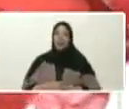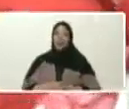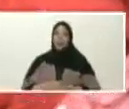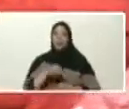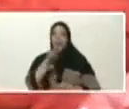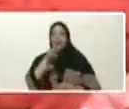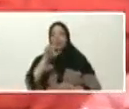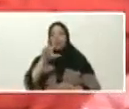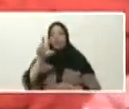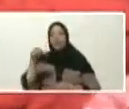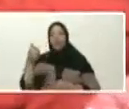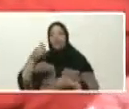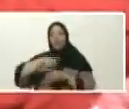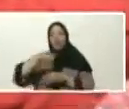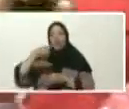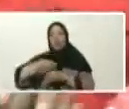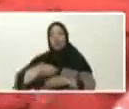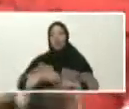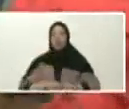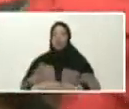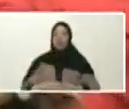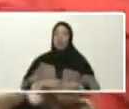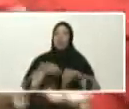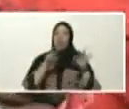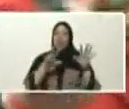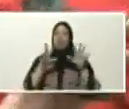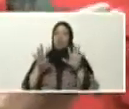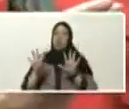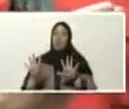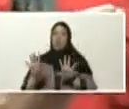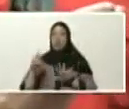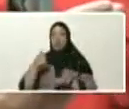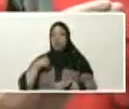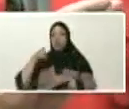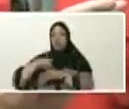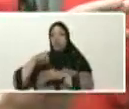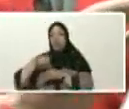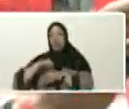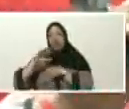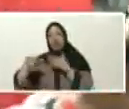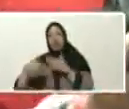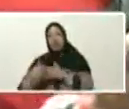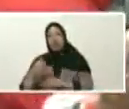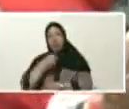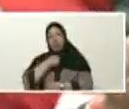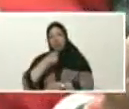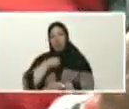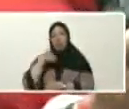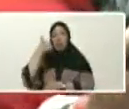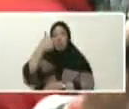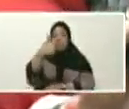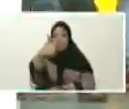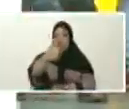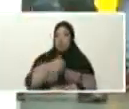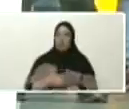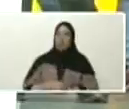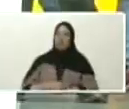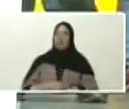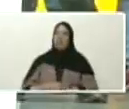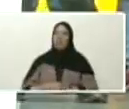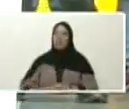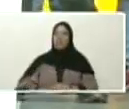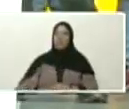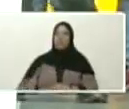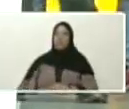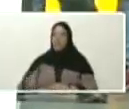120 que votaron, 89 votaron por mí, no lo estoy haciendo tan mal. Está bien, saliste bien. Con casi. Tienes